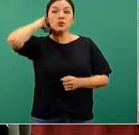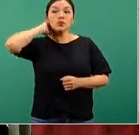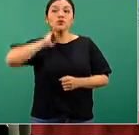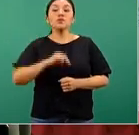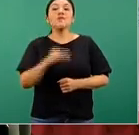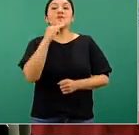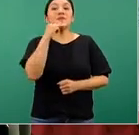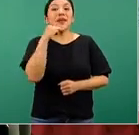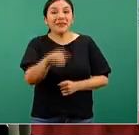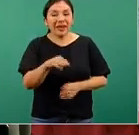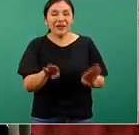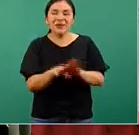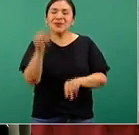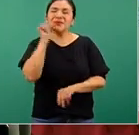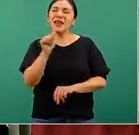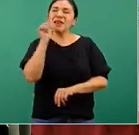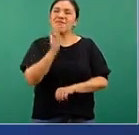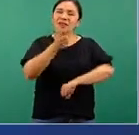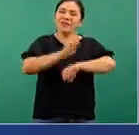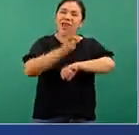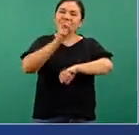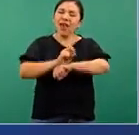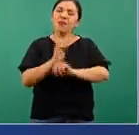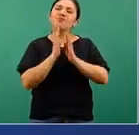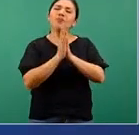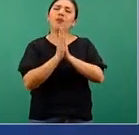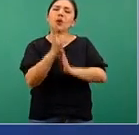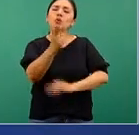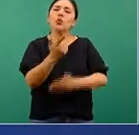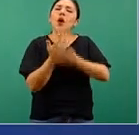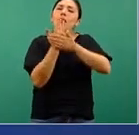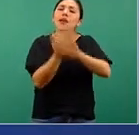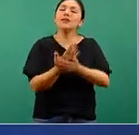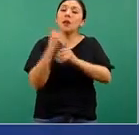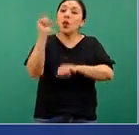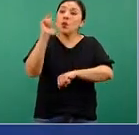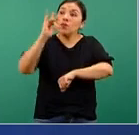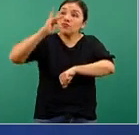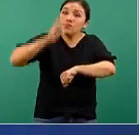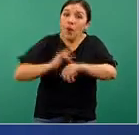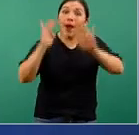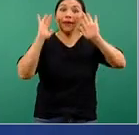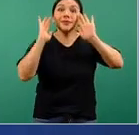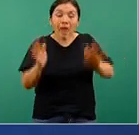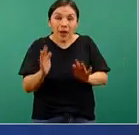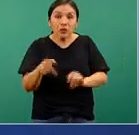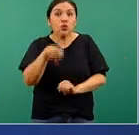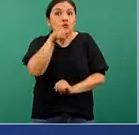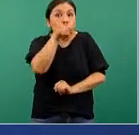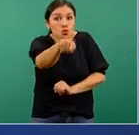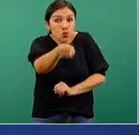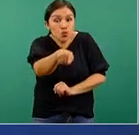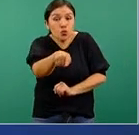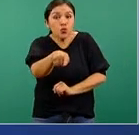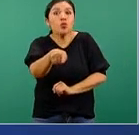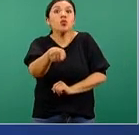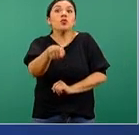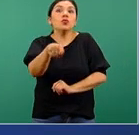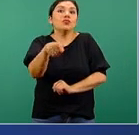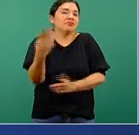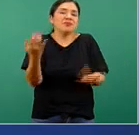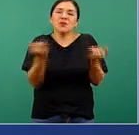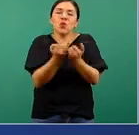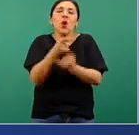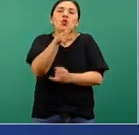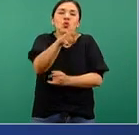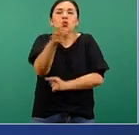El mensaje de todas las noches: espera tu turno, espere usted su turno, de usted o de tú, de las ambas